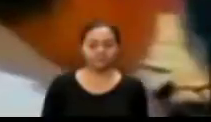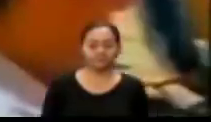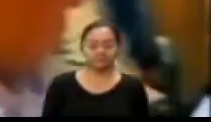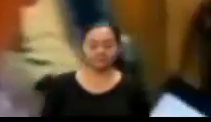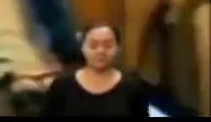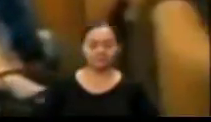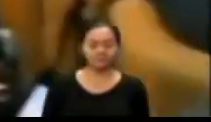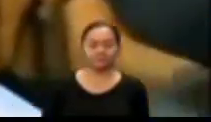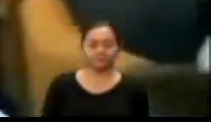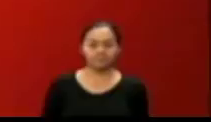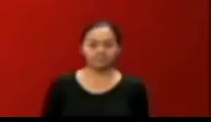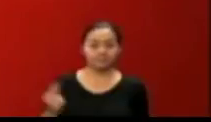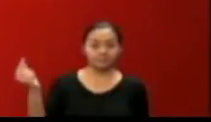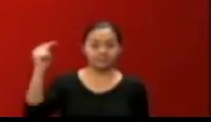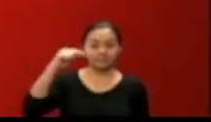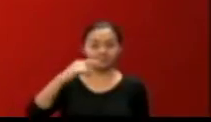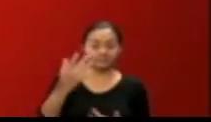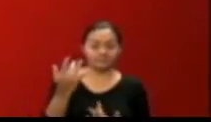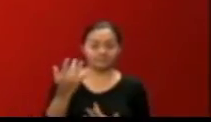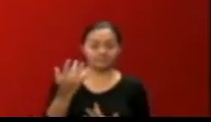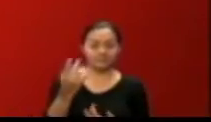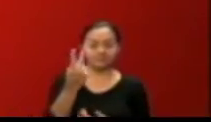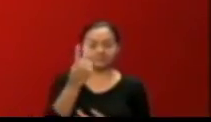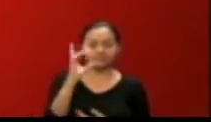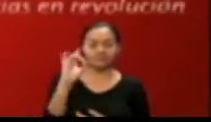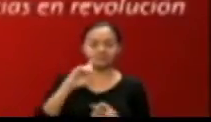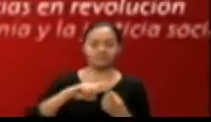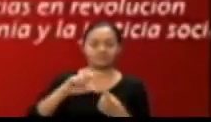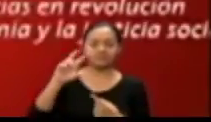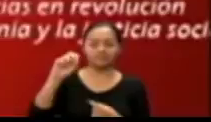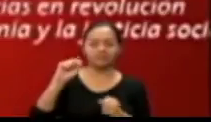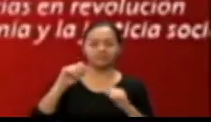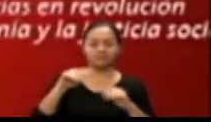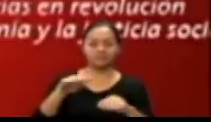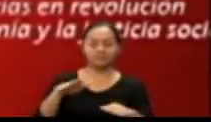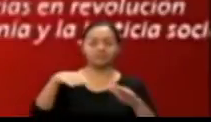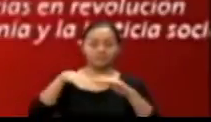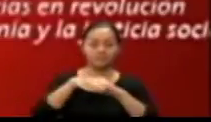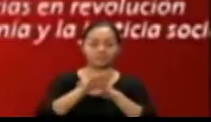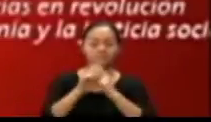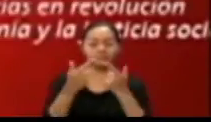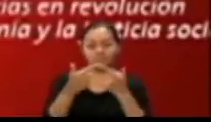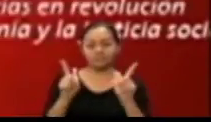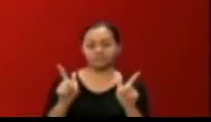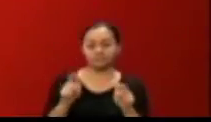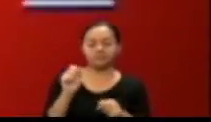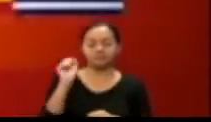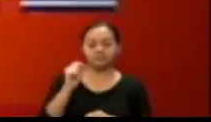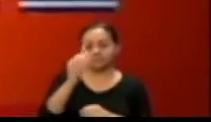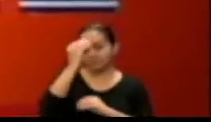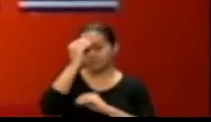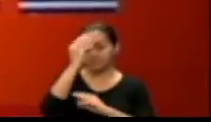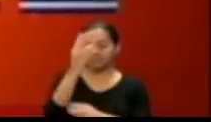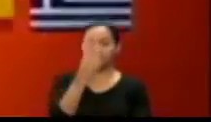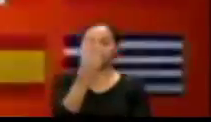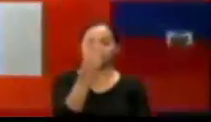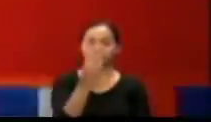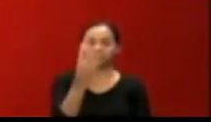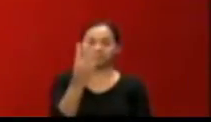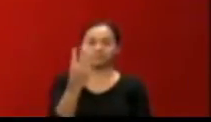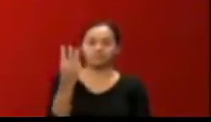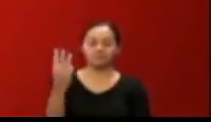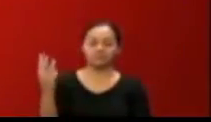2015. Te esperamos del 28 al 30 de septiembre en Quito. Para mayor información, visita la página